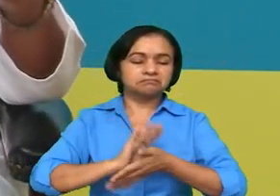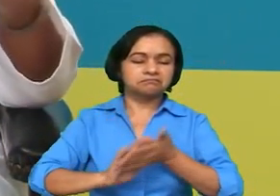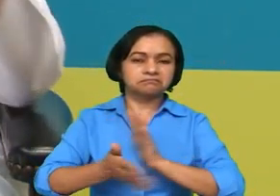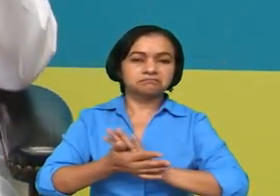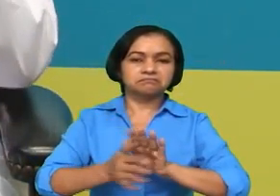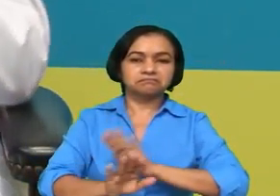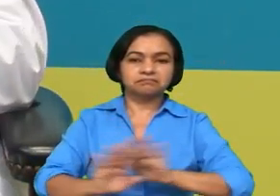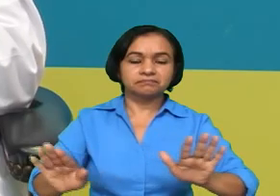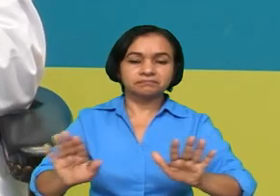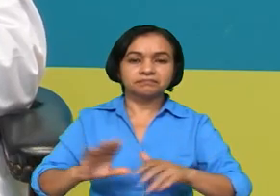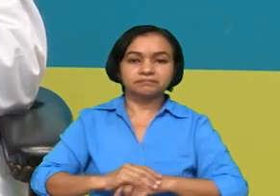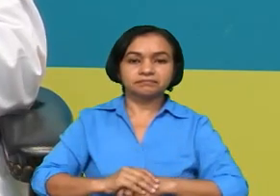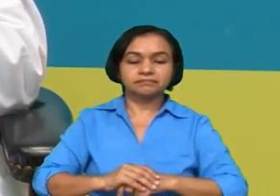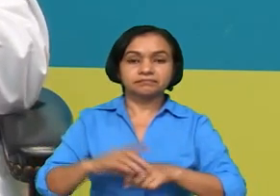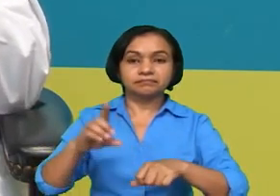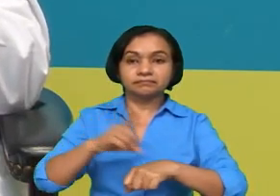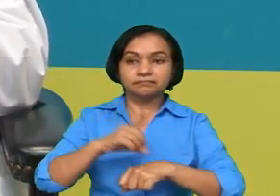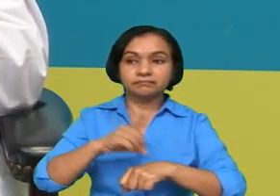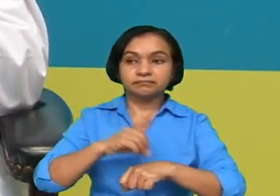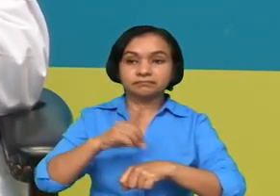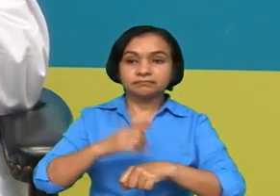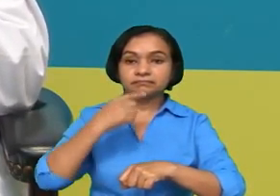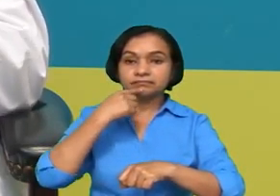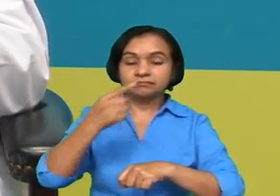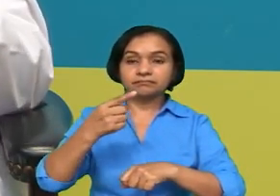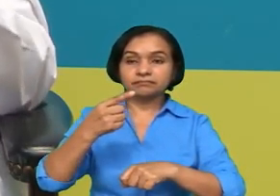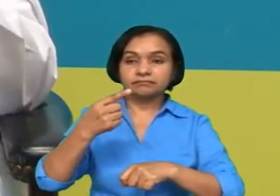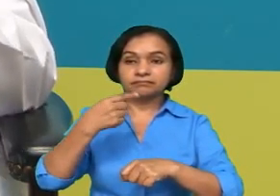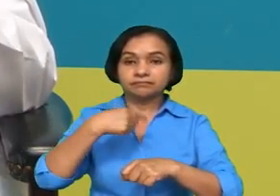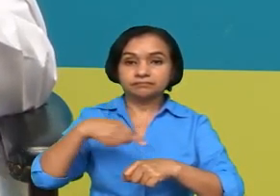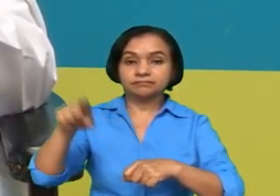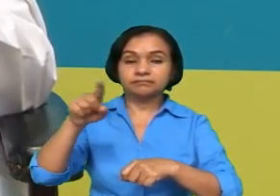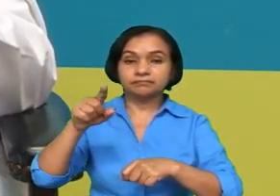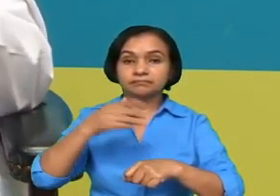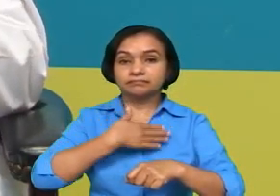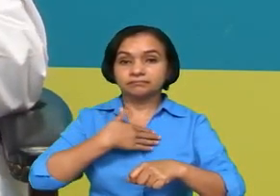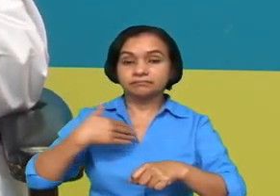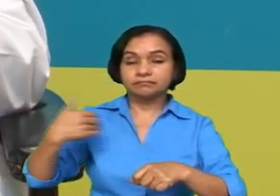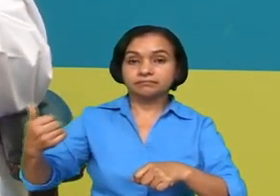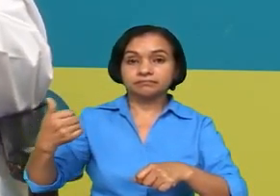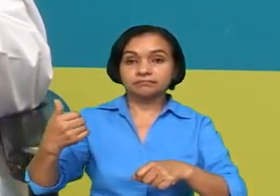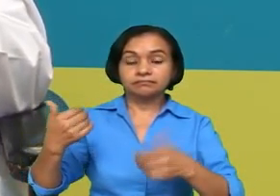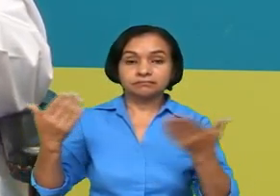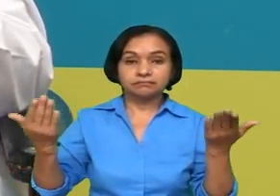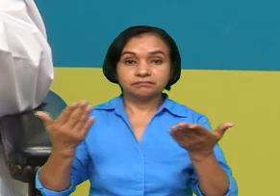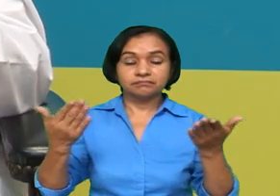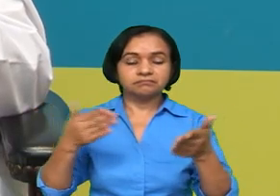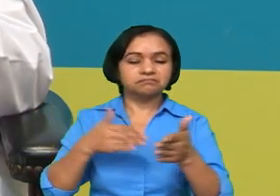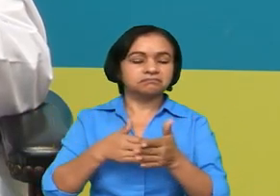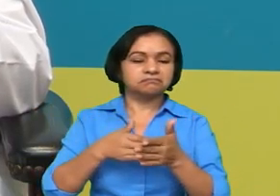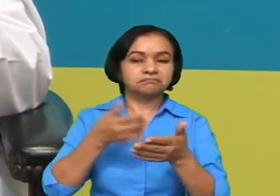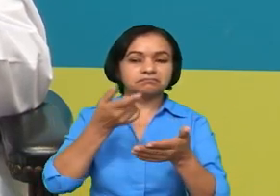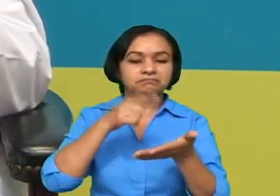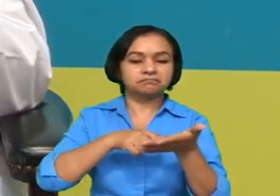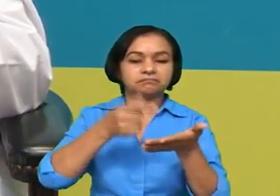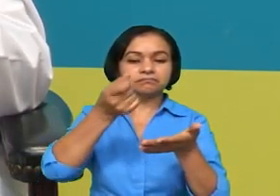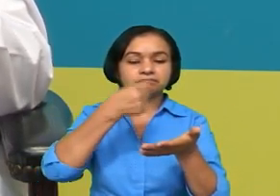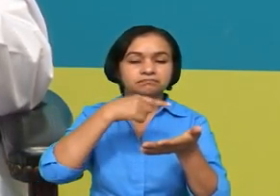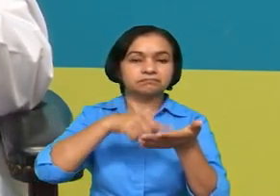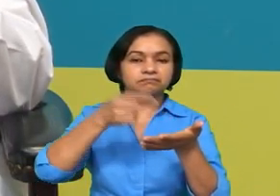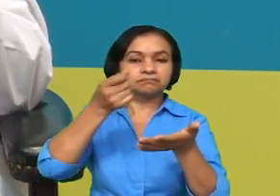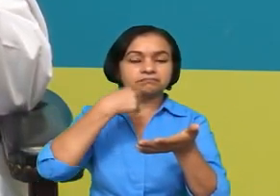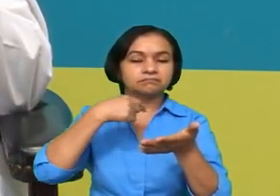tomarlo. O cuando ya el médico te lo ha prescrito e igual ya sentís mejoría clínica, lo omitís. Entonces, está favoreciendo,